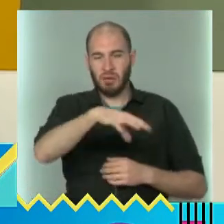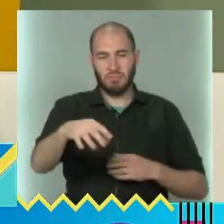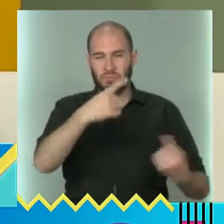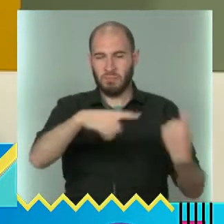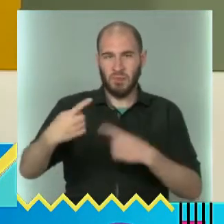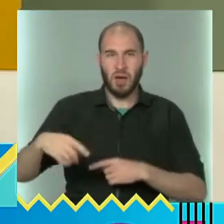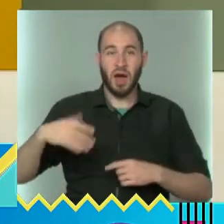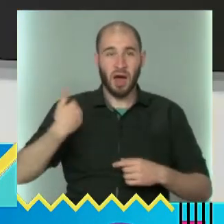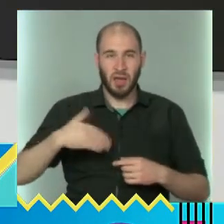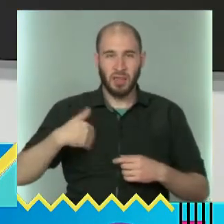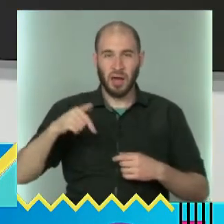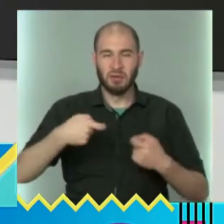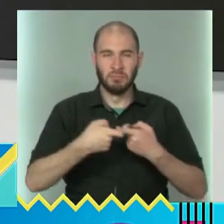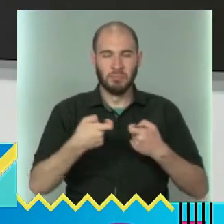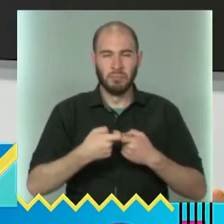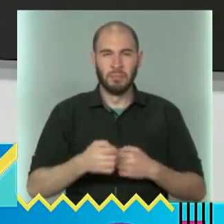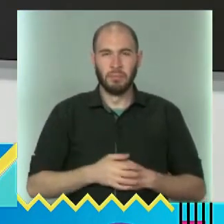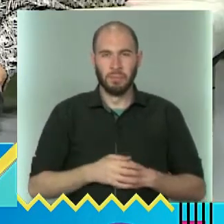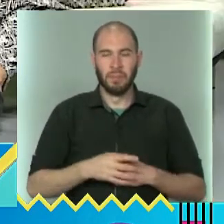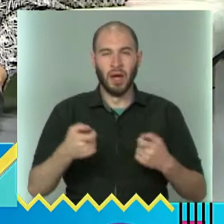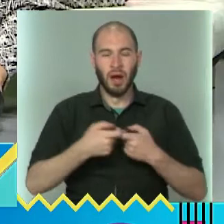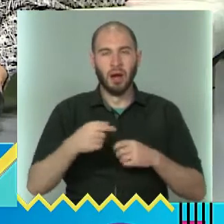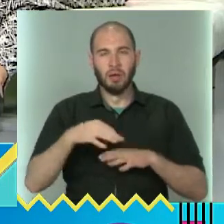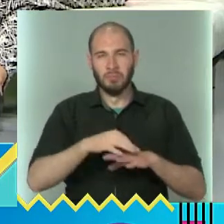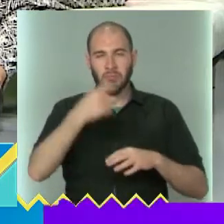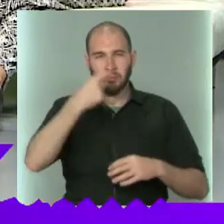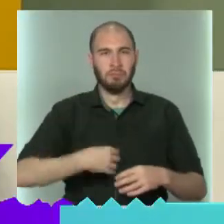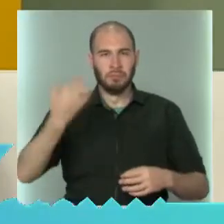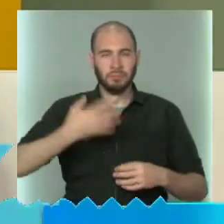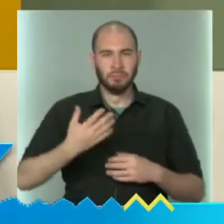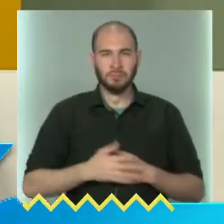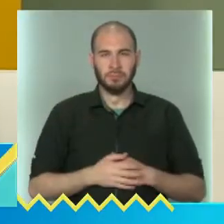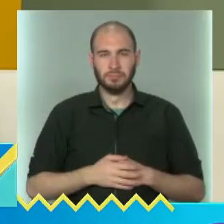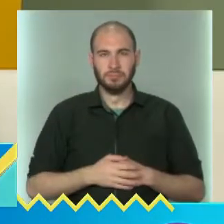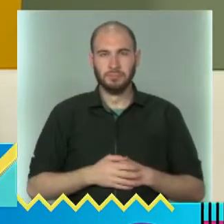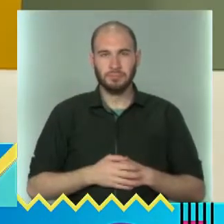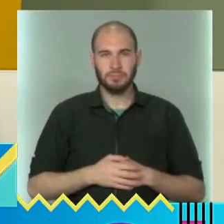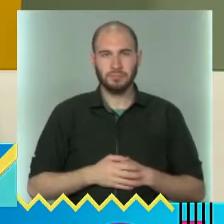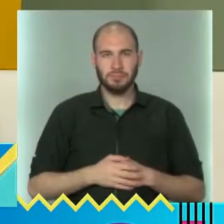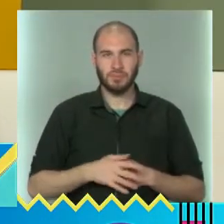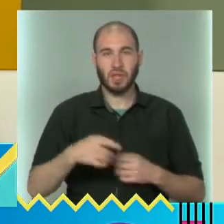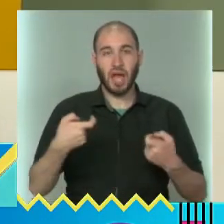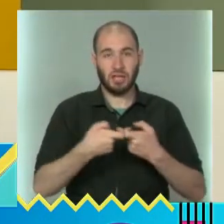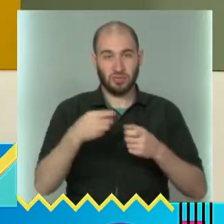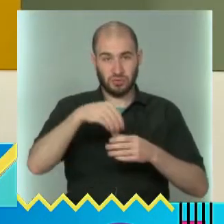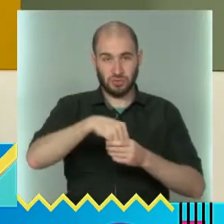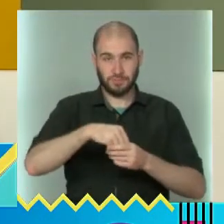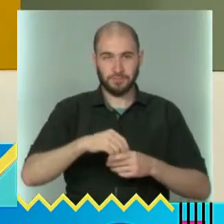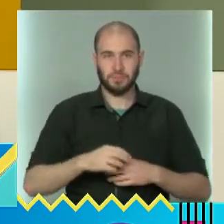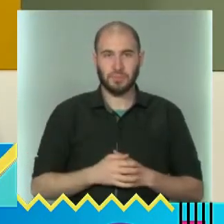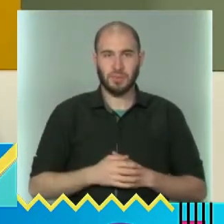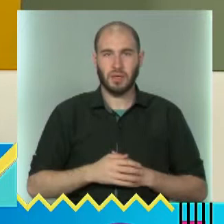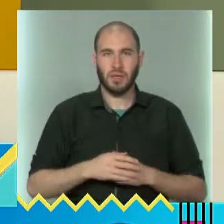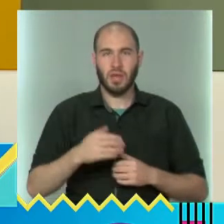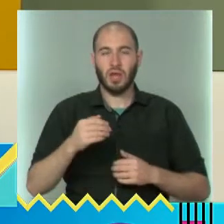formación, en Argentina existe una asociación que es la Asociación de Coaching Ontológico Profesional y en esta asociación, digamos, hay